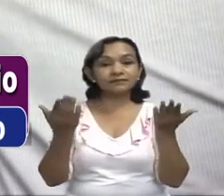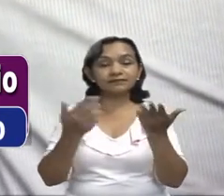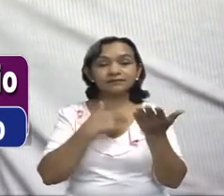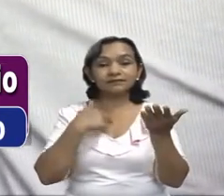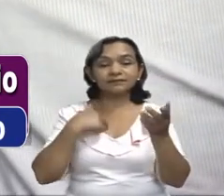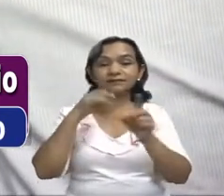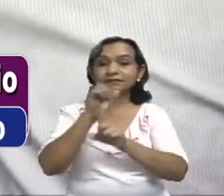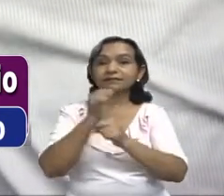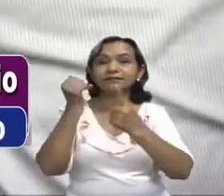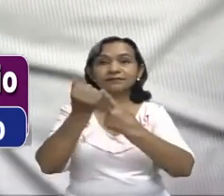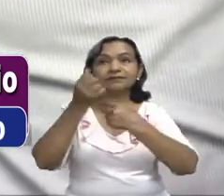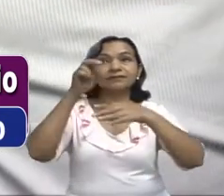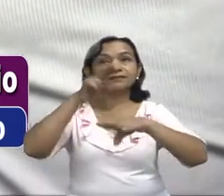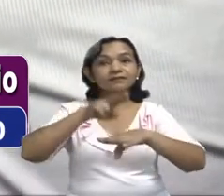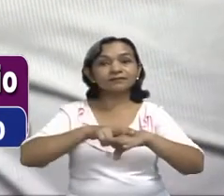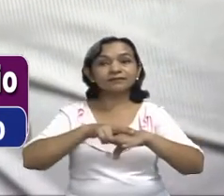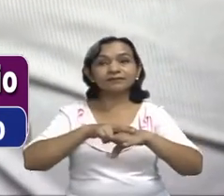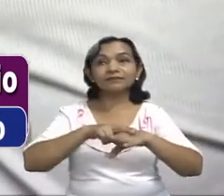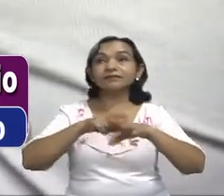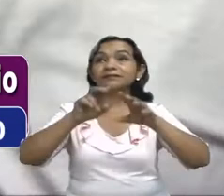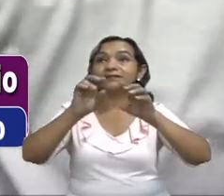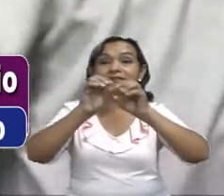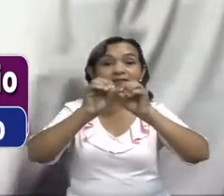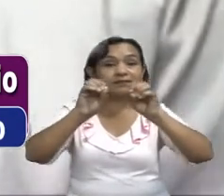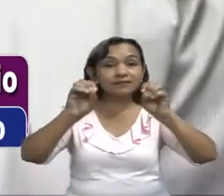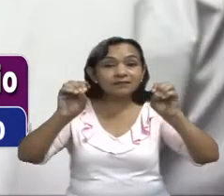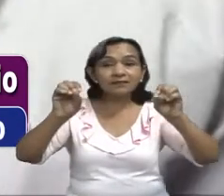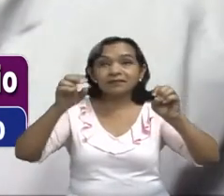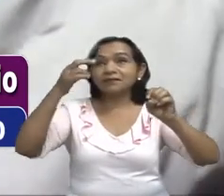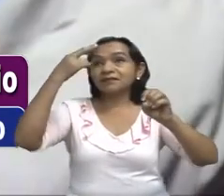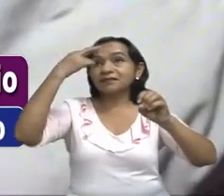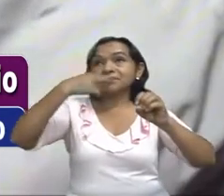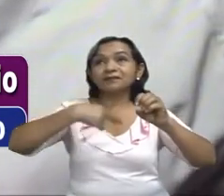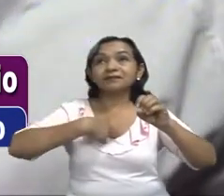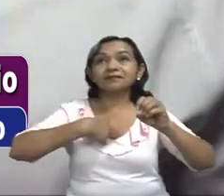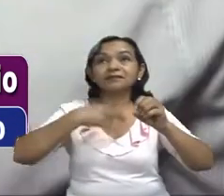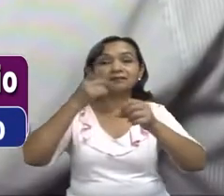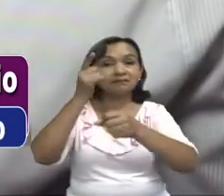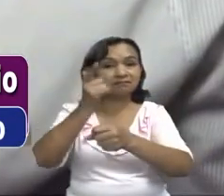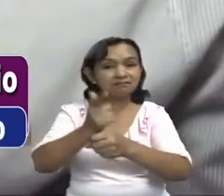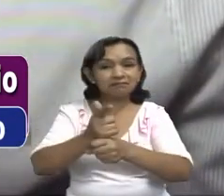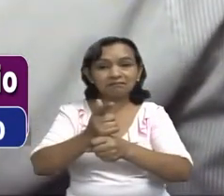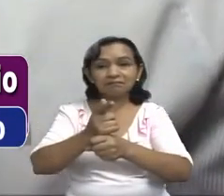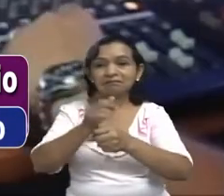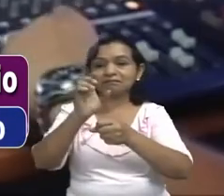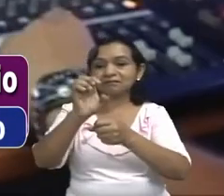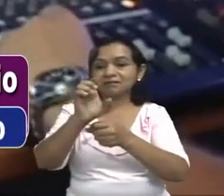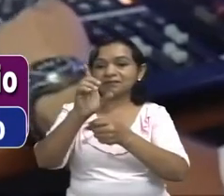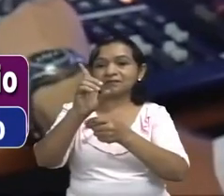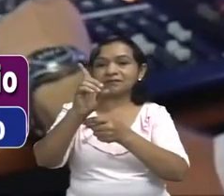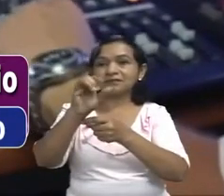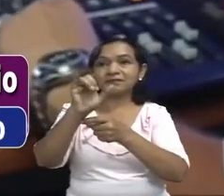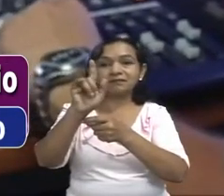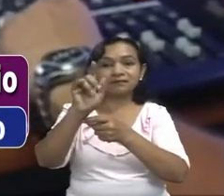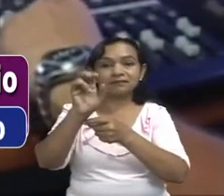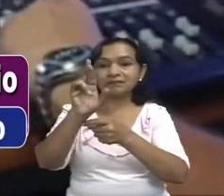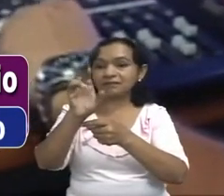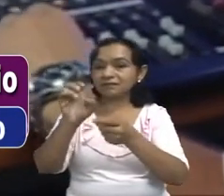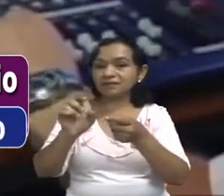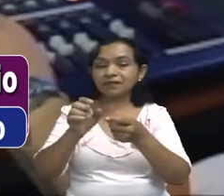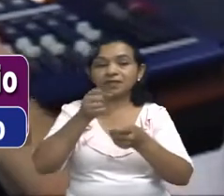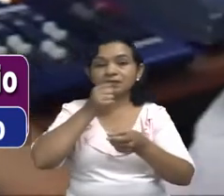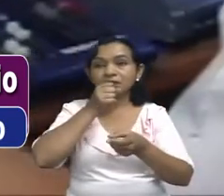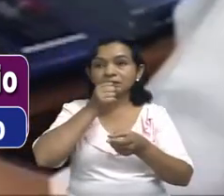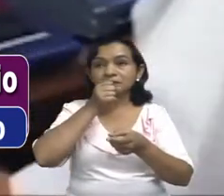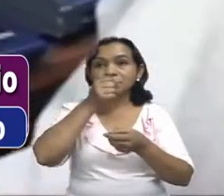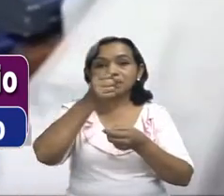Asamblea Nacional ni siquiera existían los cargos para esto, ¿no? Okay. Camarógrafo, editores, pues periodistas sí, porque estaba, claro,